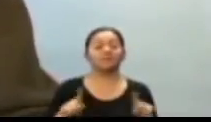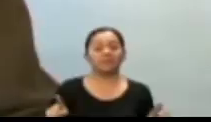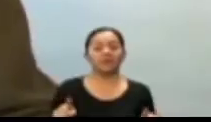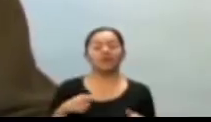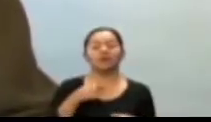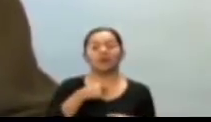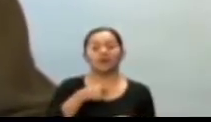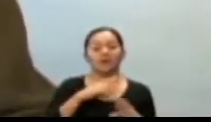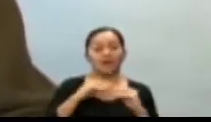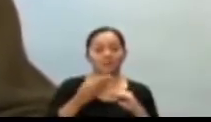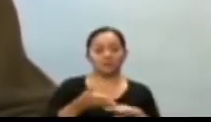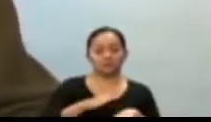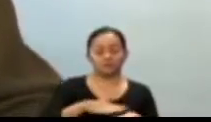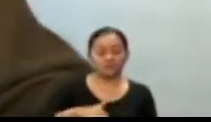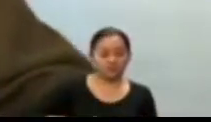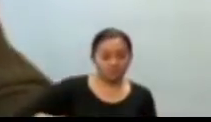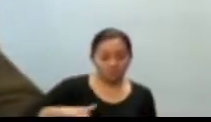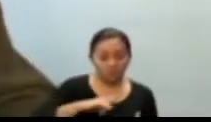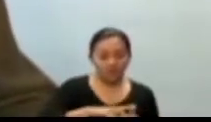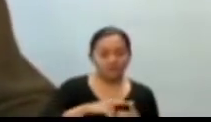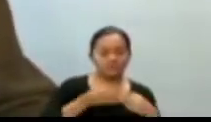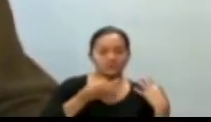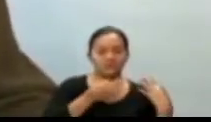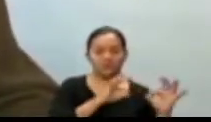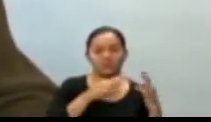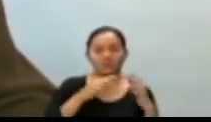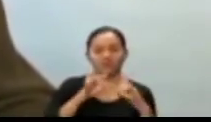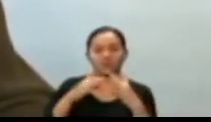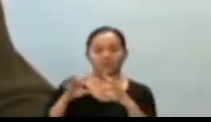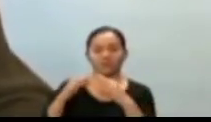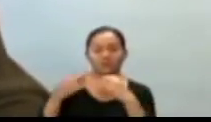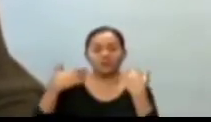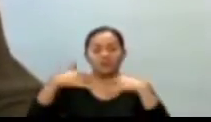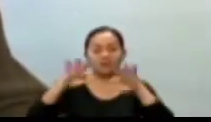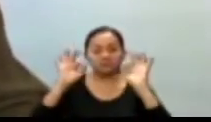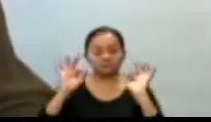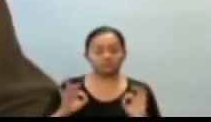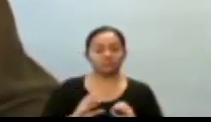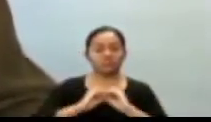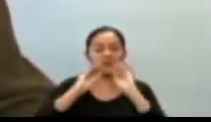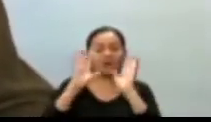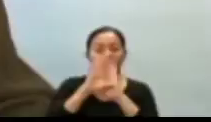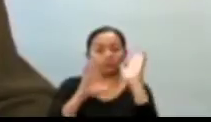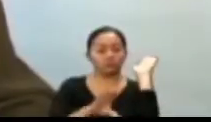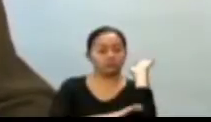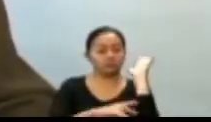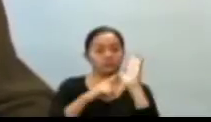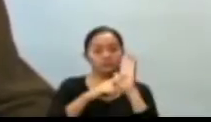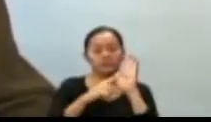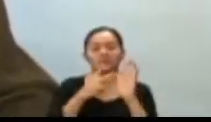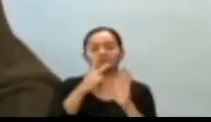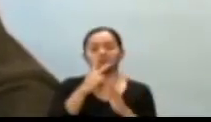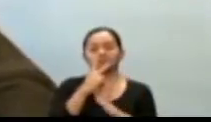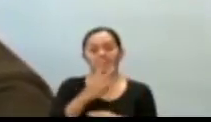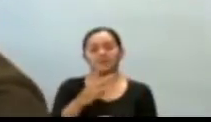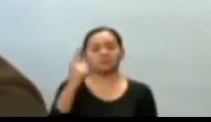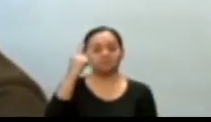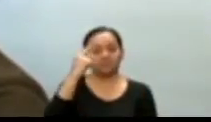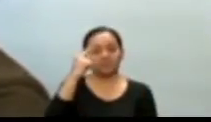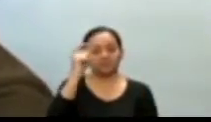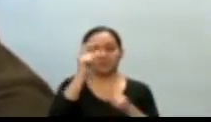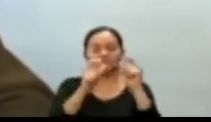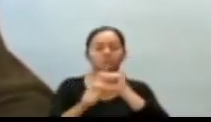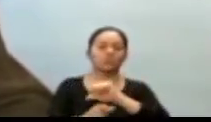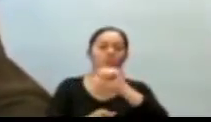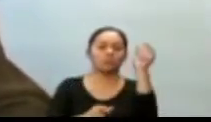a la democracia y a sus diversas formas, las cuales están definidas en nuestra Constitución, estamos pensando también en otro tipo de ciudadanía,